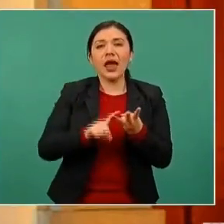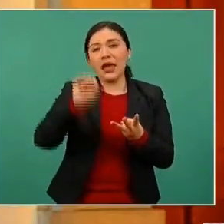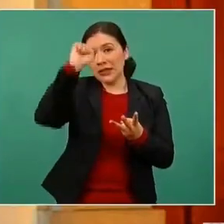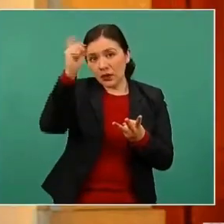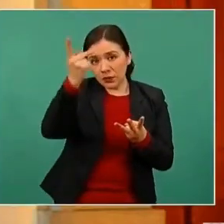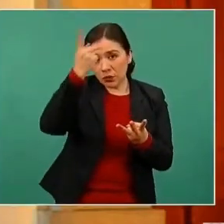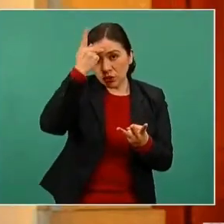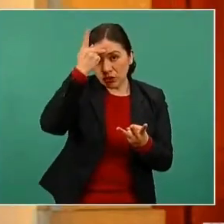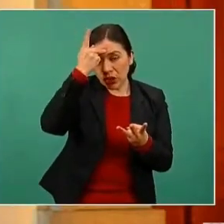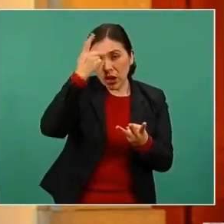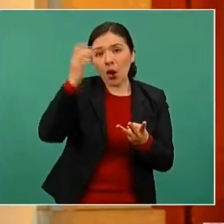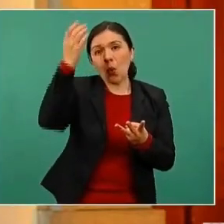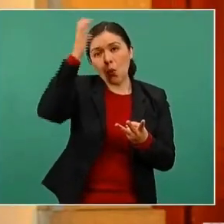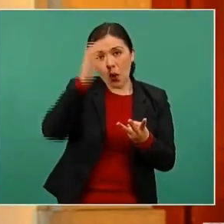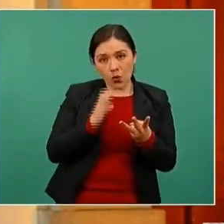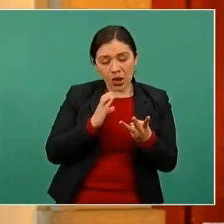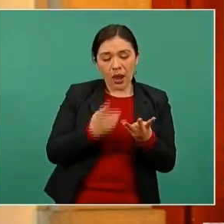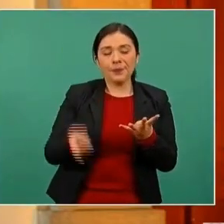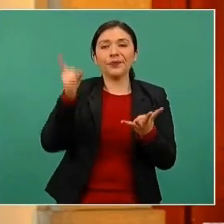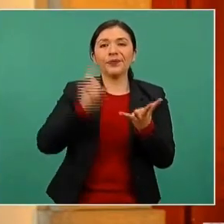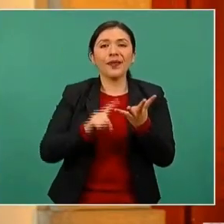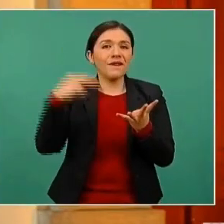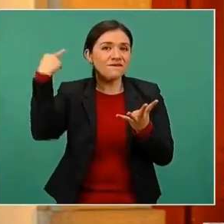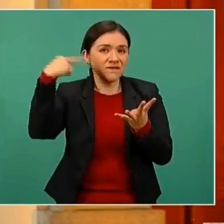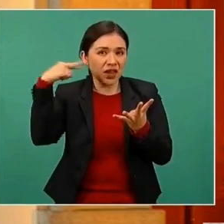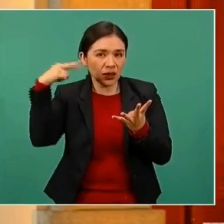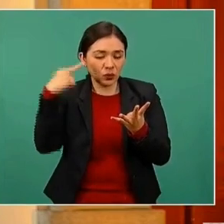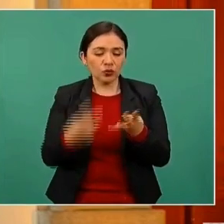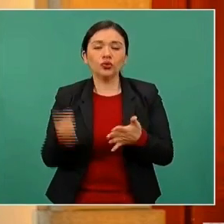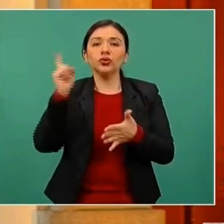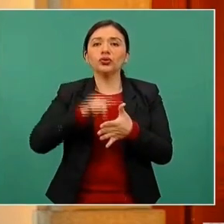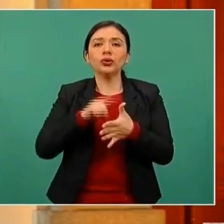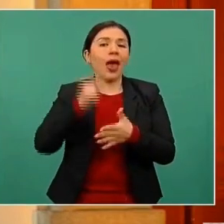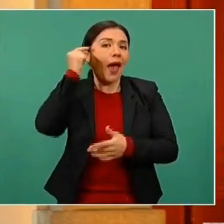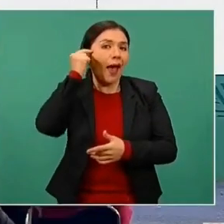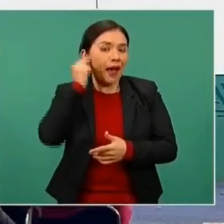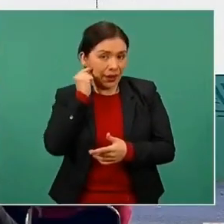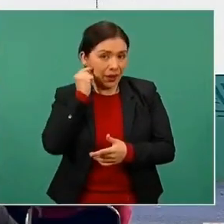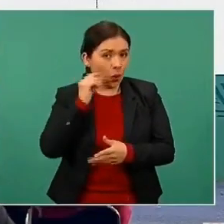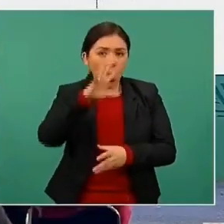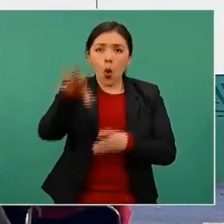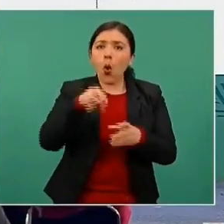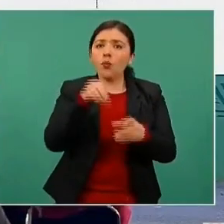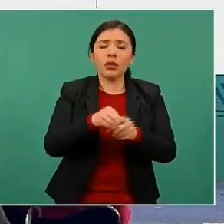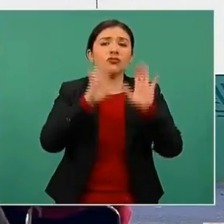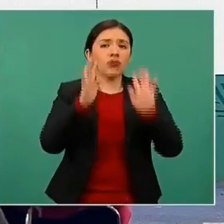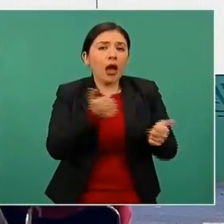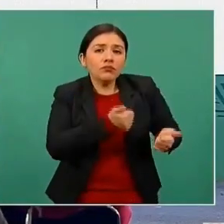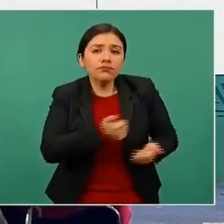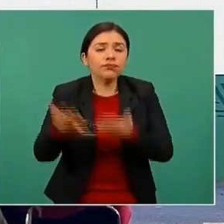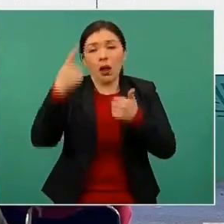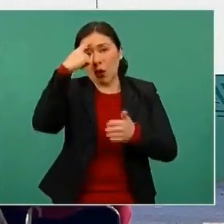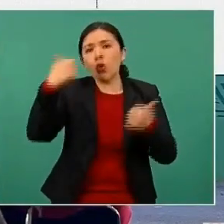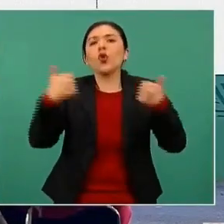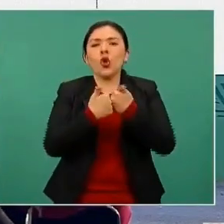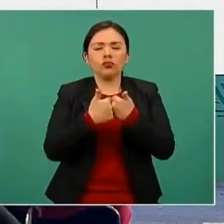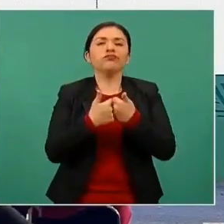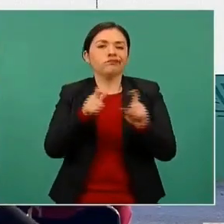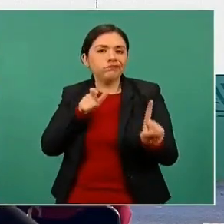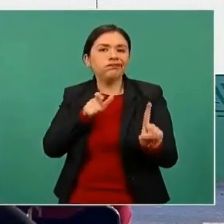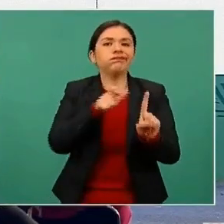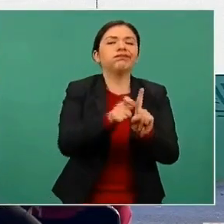luis potosí y coahuila la 4 veracruz y las 5 guerrero a todas las rutas se les dio la seguridad como